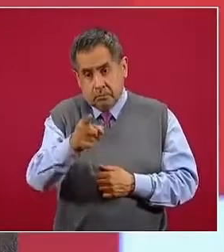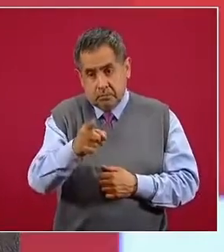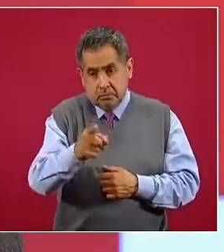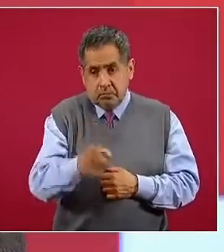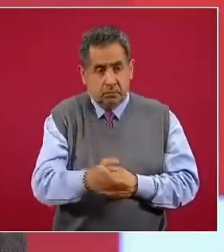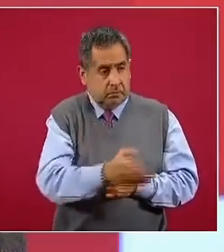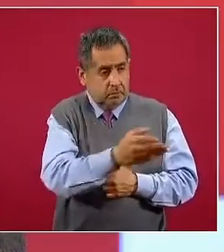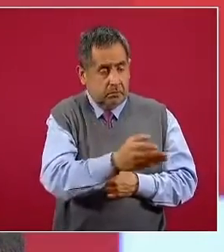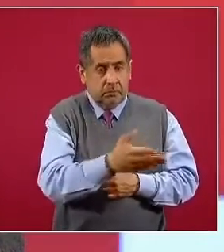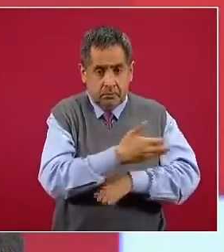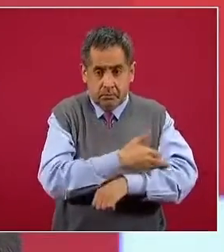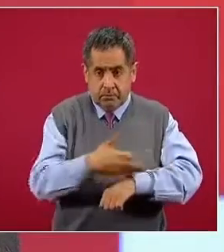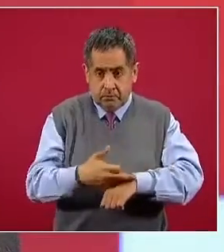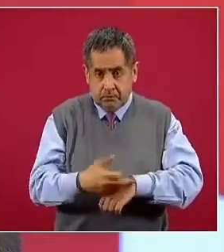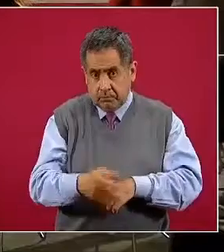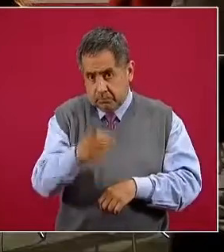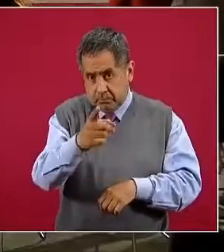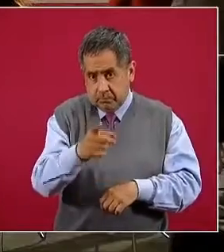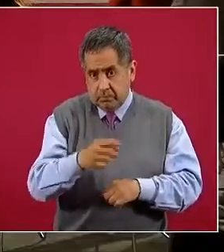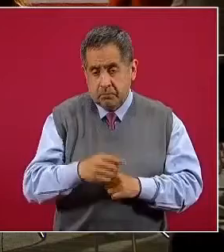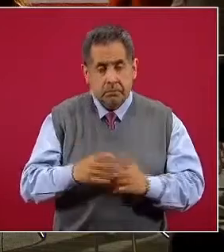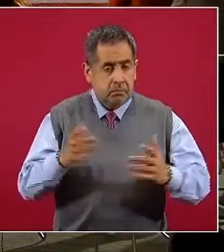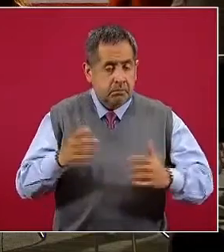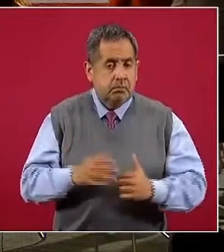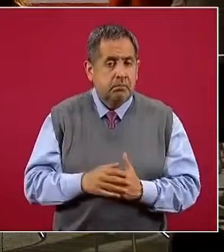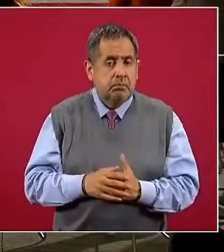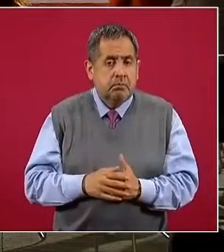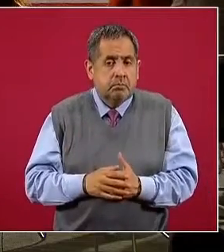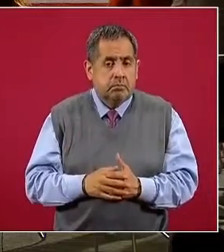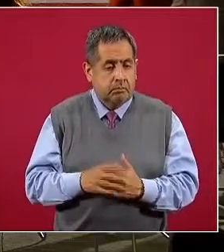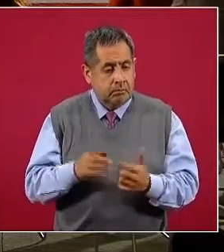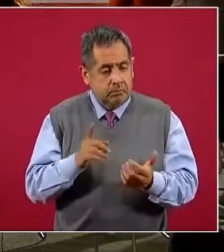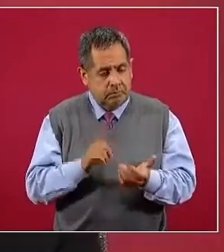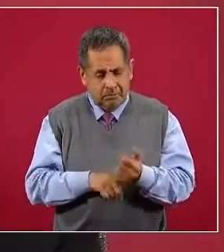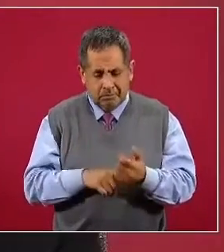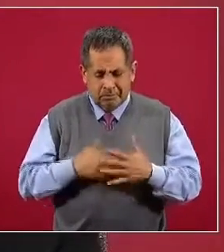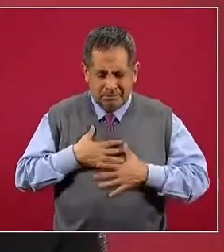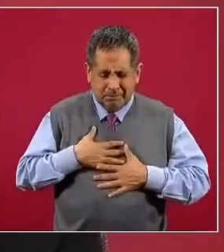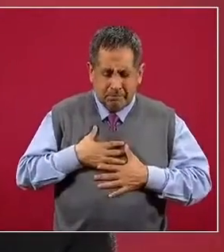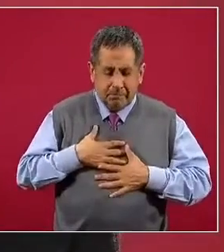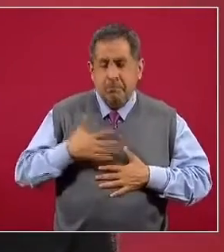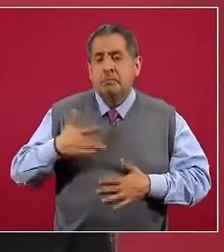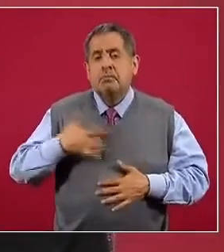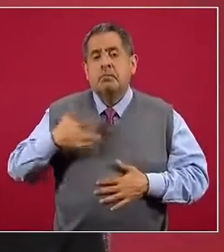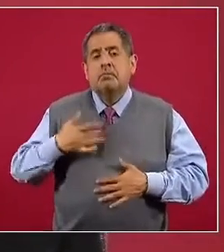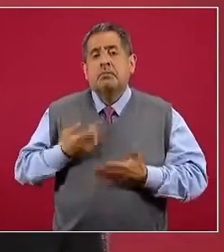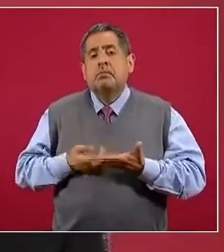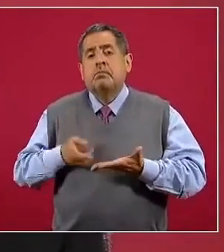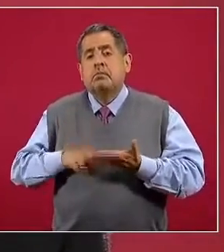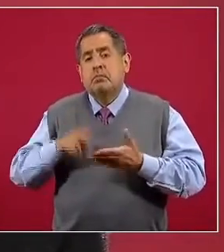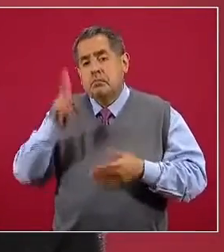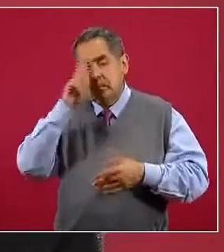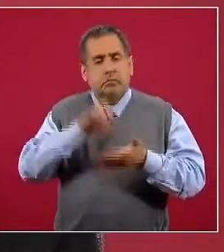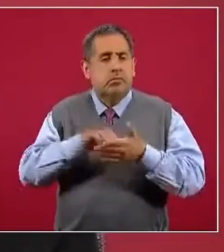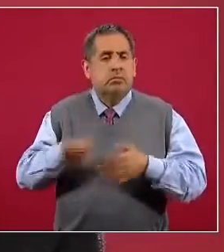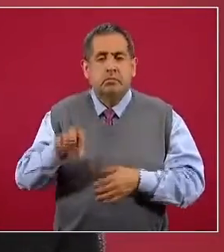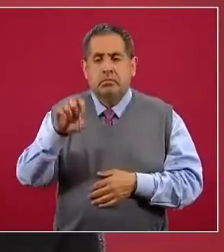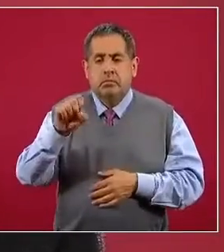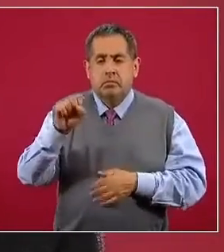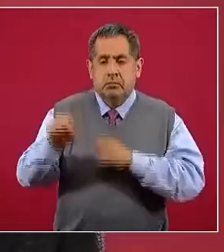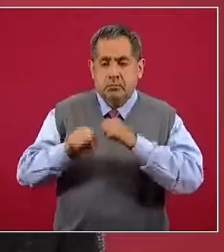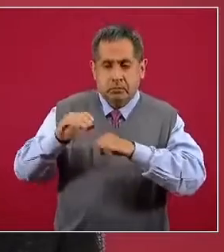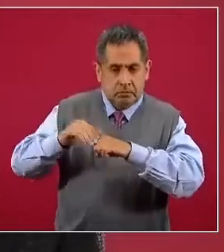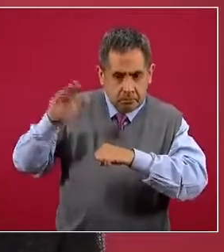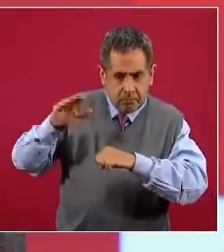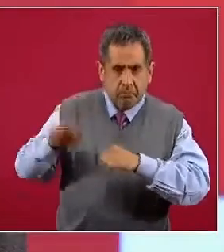su familiar, tiene alguna condición de riesgo, 60 o más años